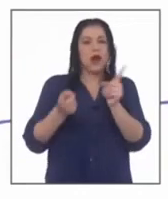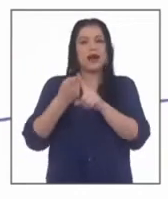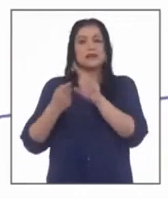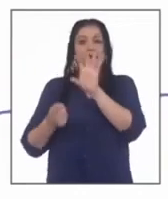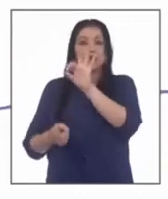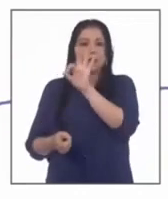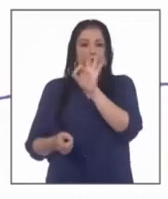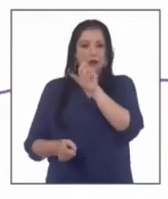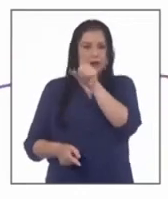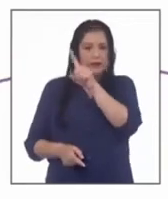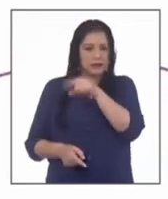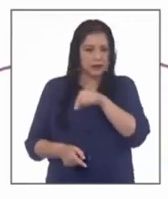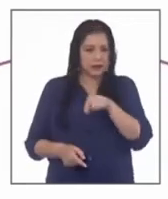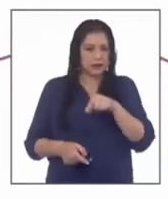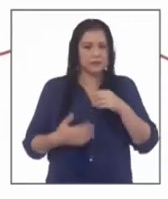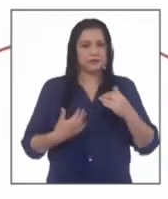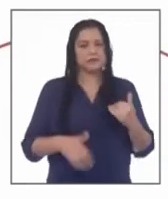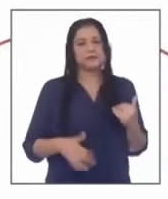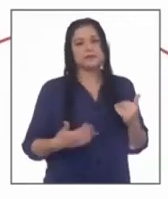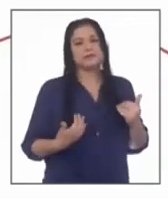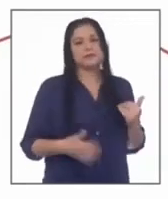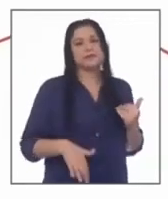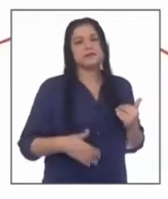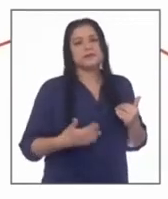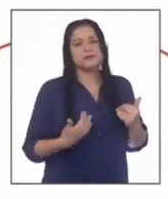99.